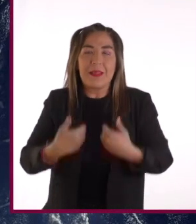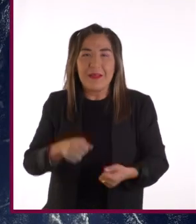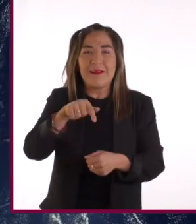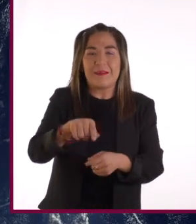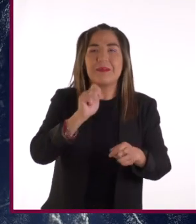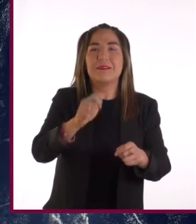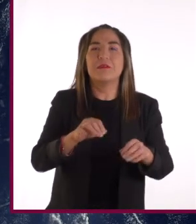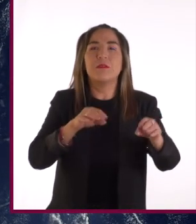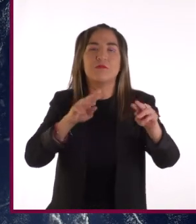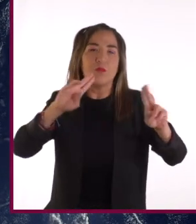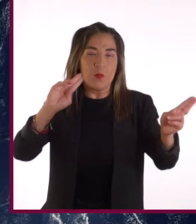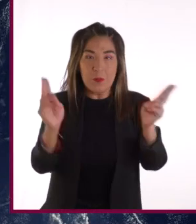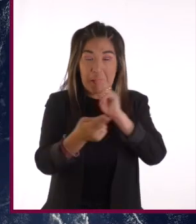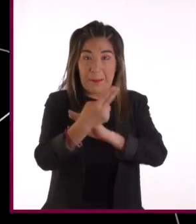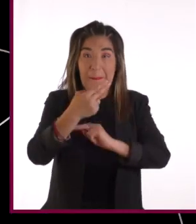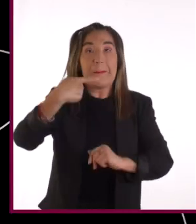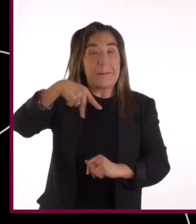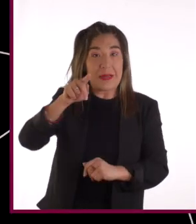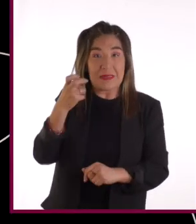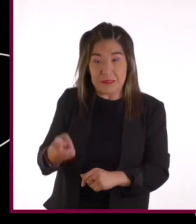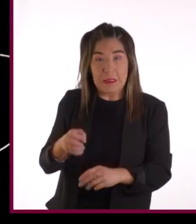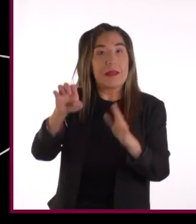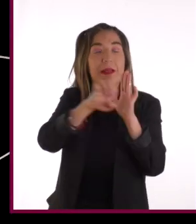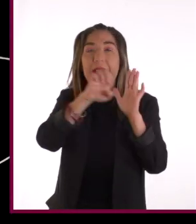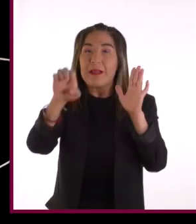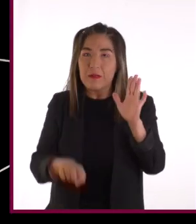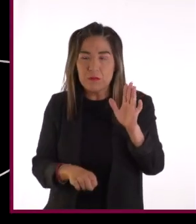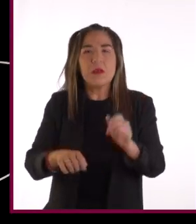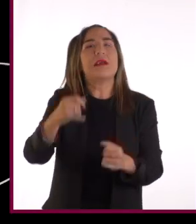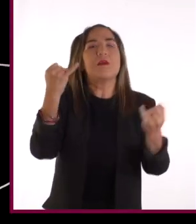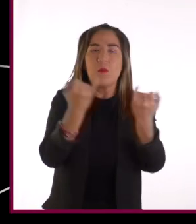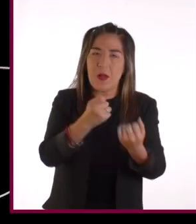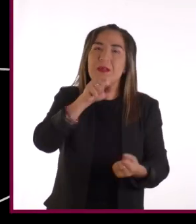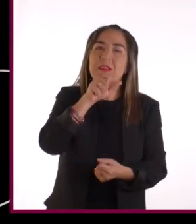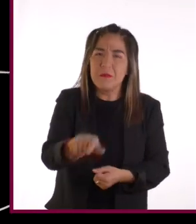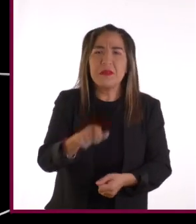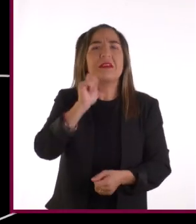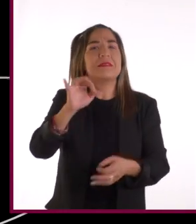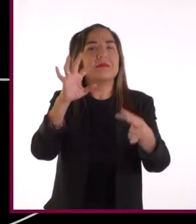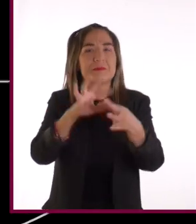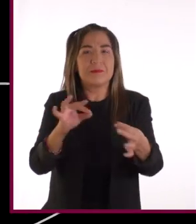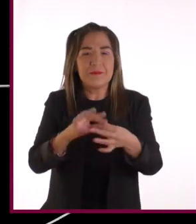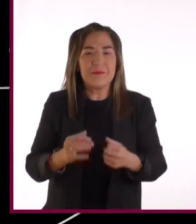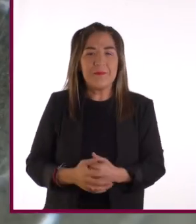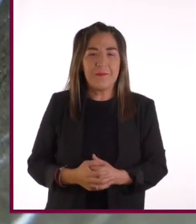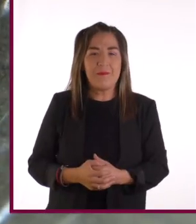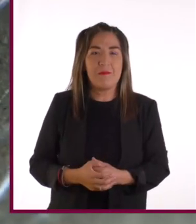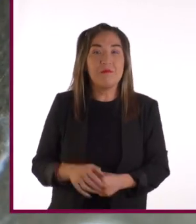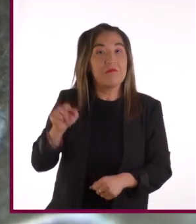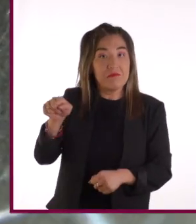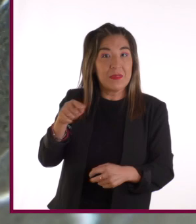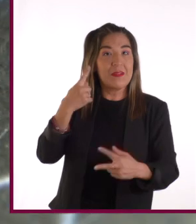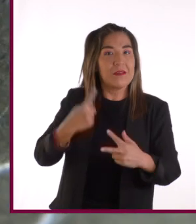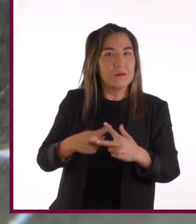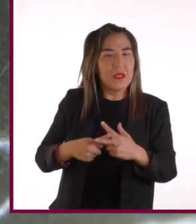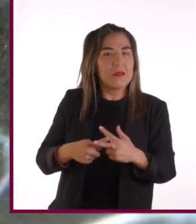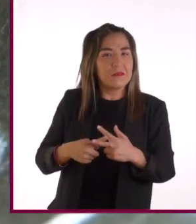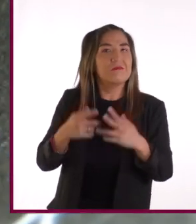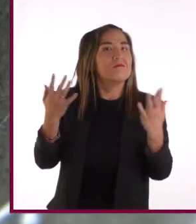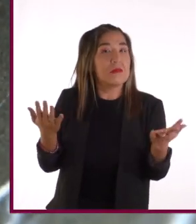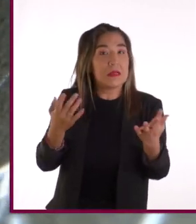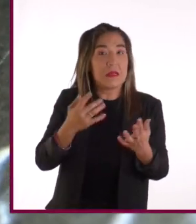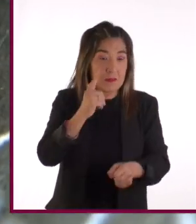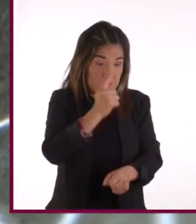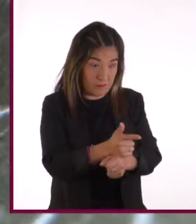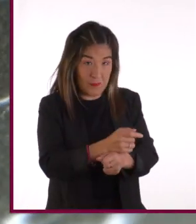comprender las regularidades del universo. Sin embargo, con este mismo ejemplo, también es posible decir que más bien las